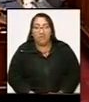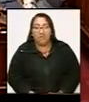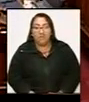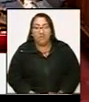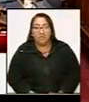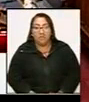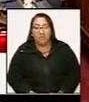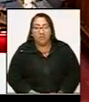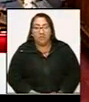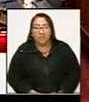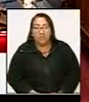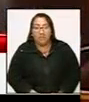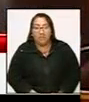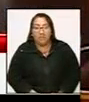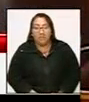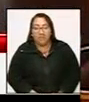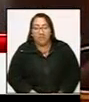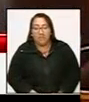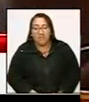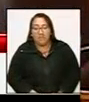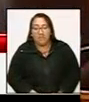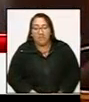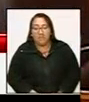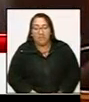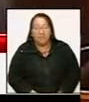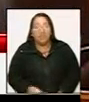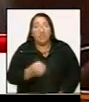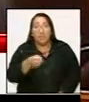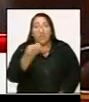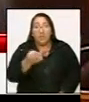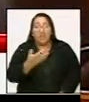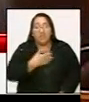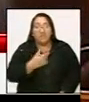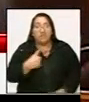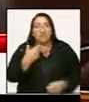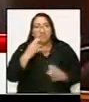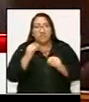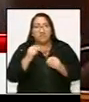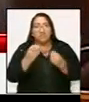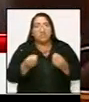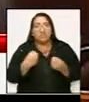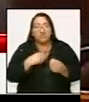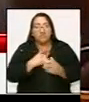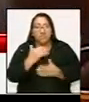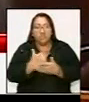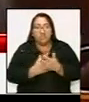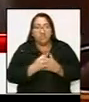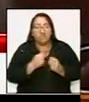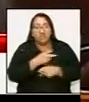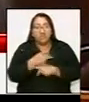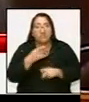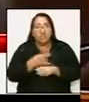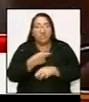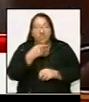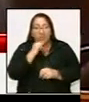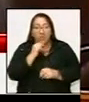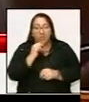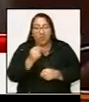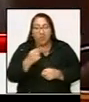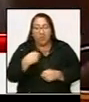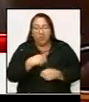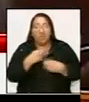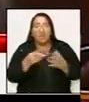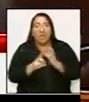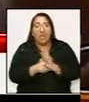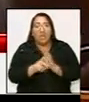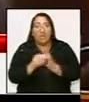Gracias, presidenta. Porque evidentemente, presidenta, podemos estar hablando de cómo disminuimos la violencia contra las mujeres y cómo damos